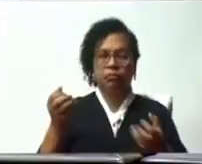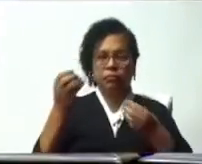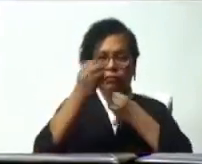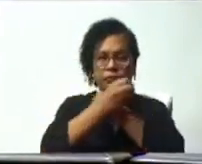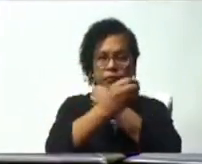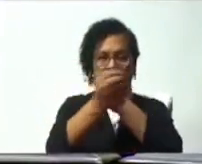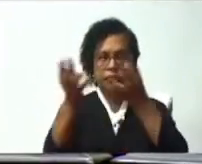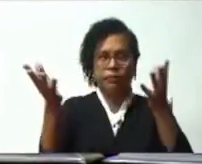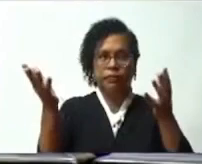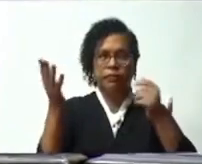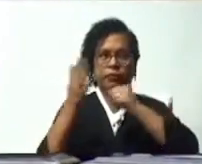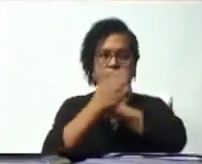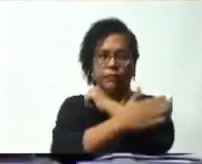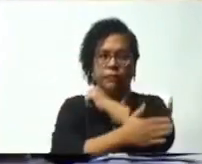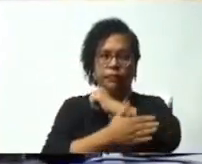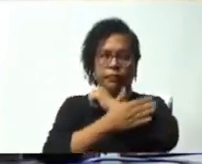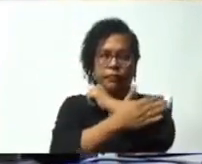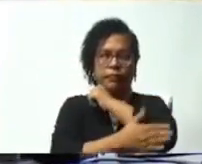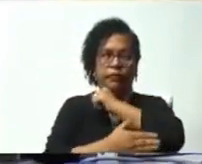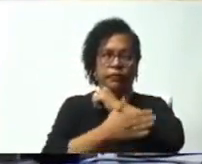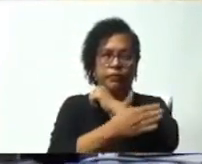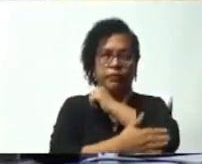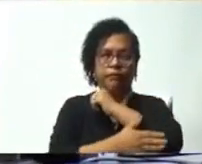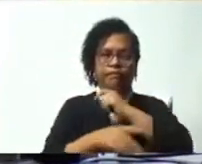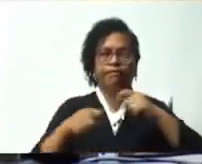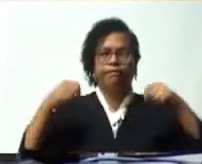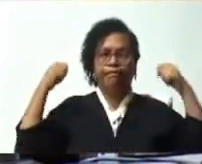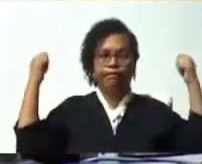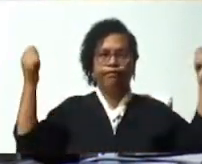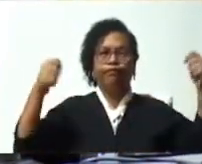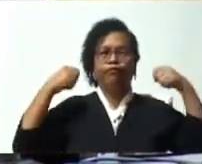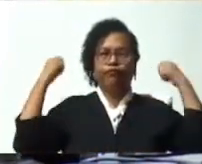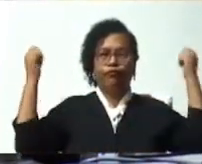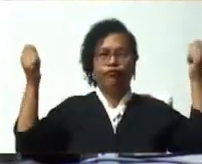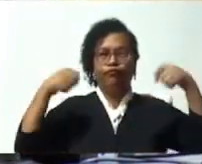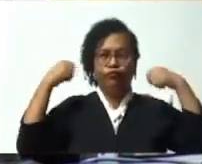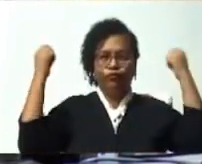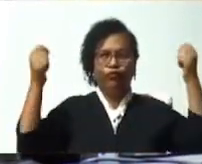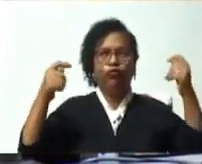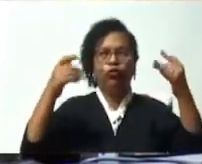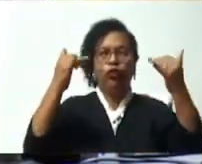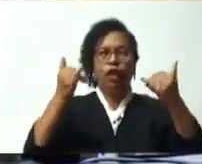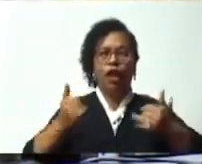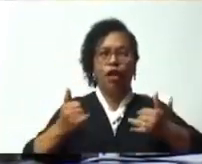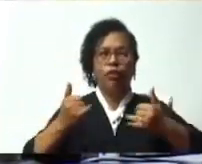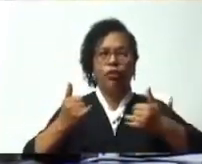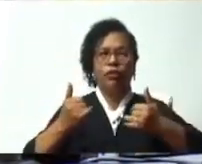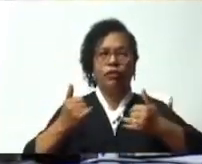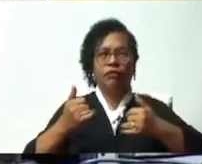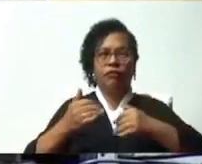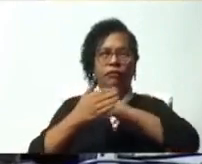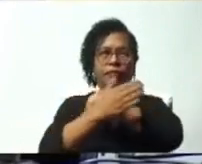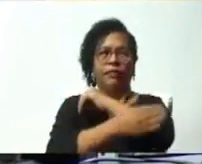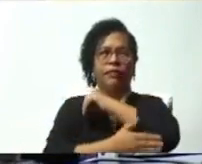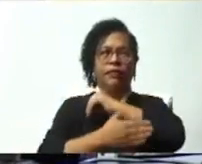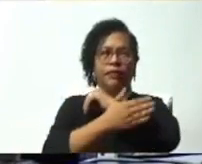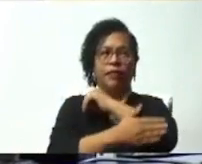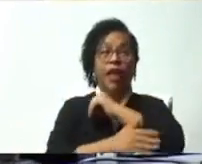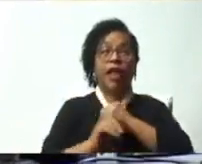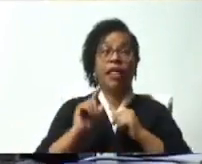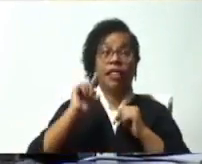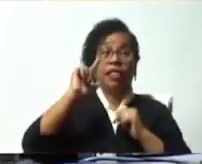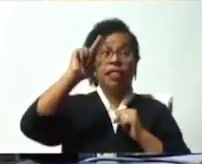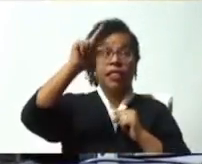la celebración, cómo está el país después de haber